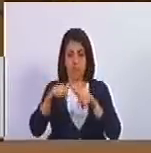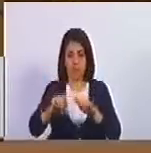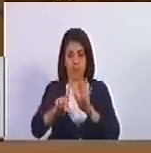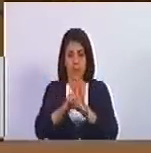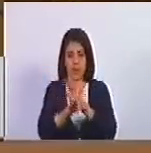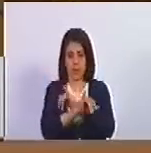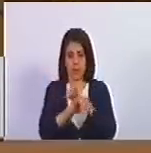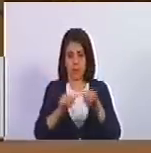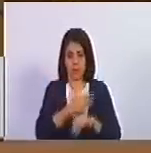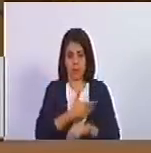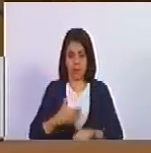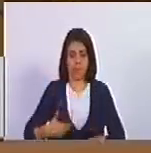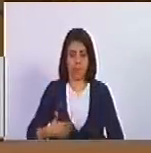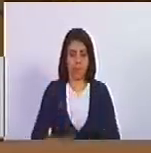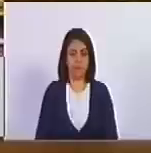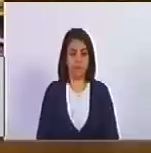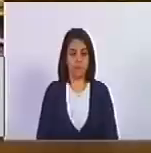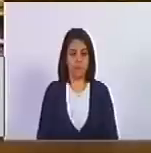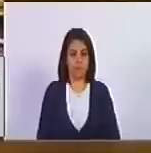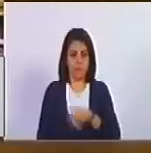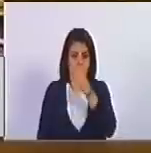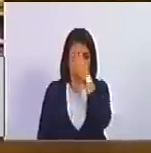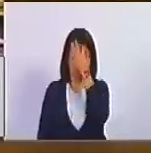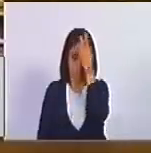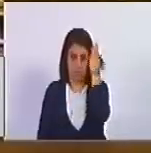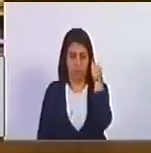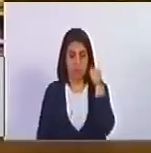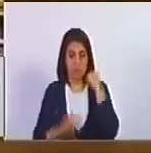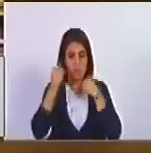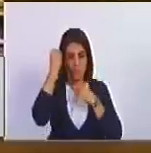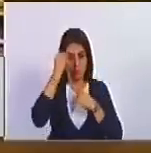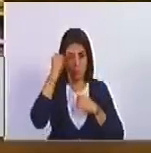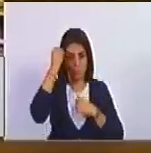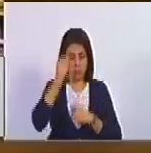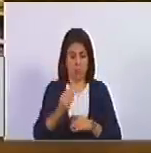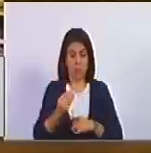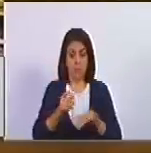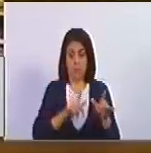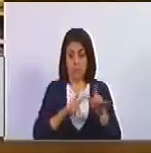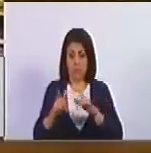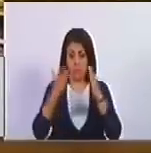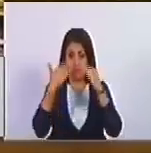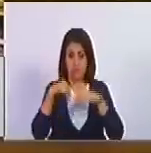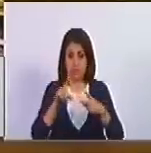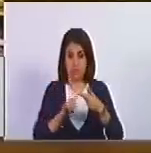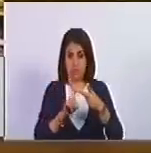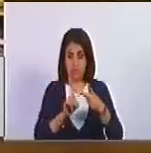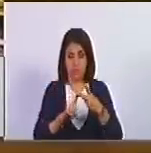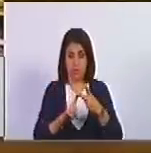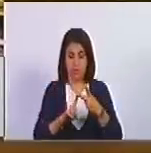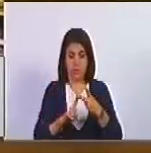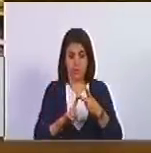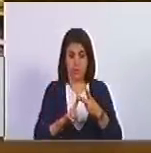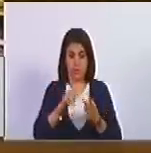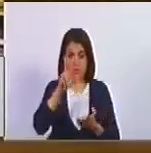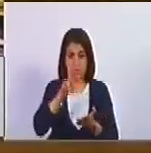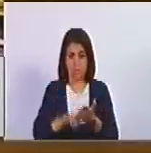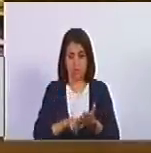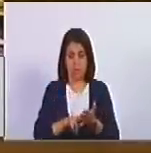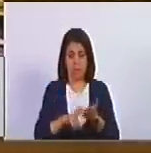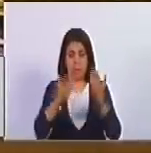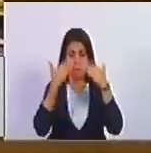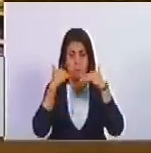ley. Es todo, señor presidente. En consideración, la disposición final segunda.